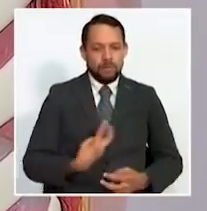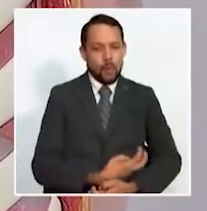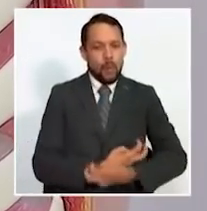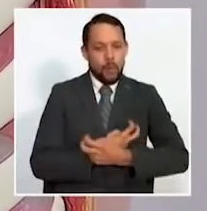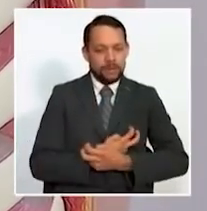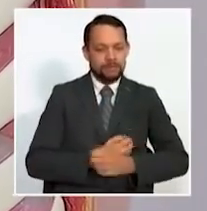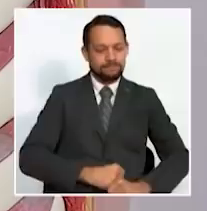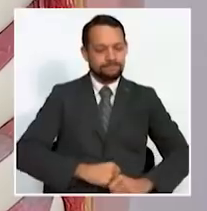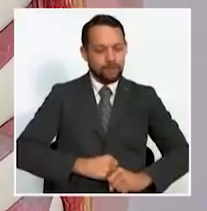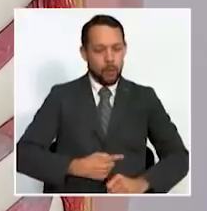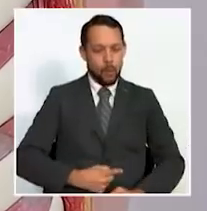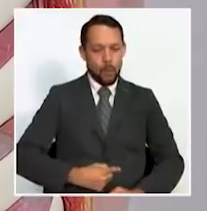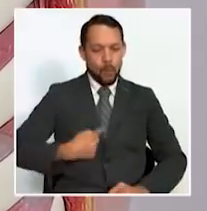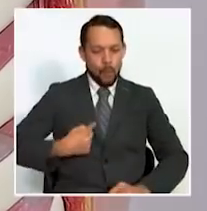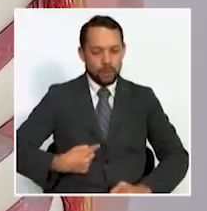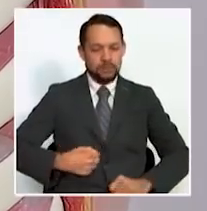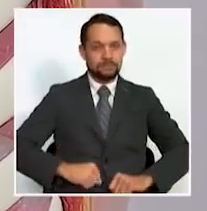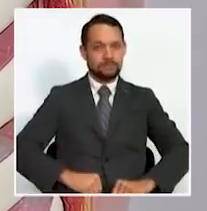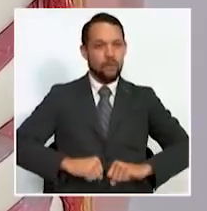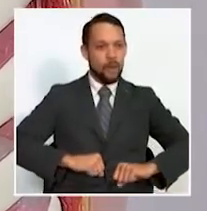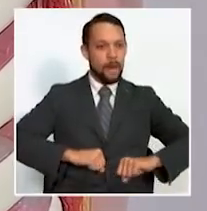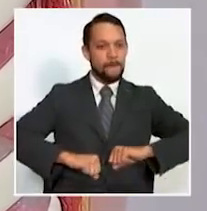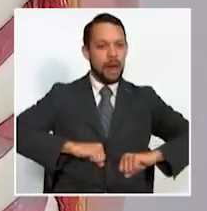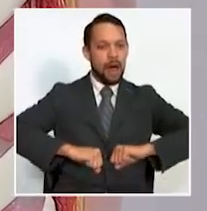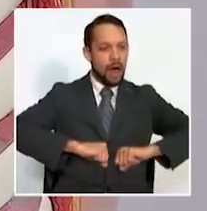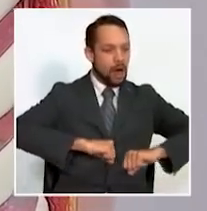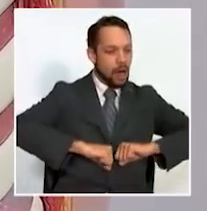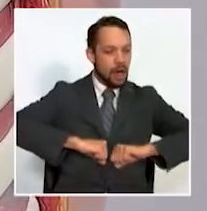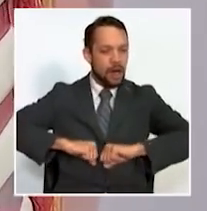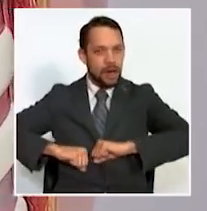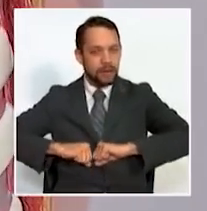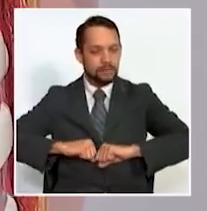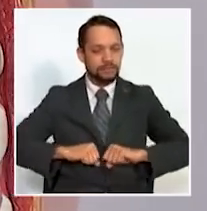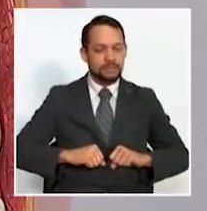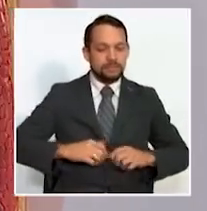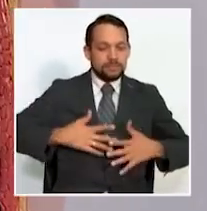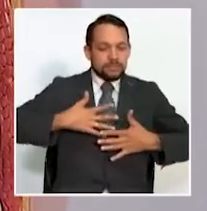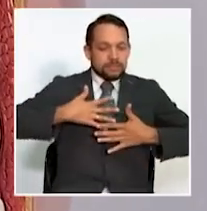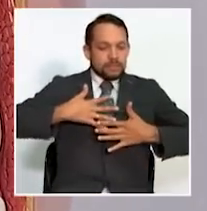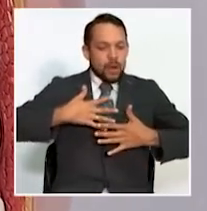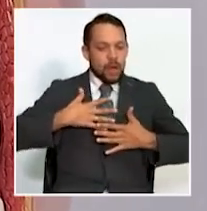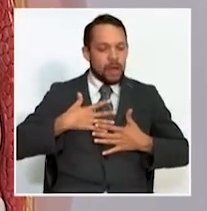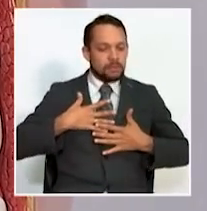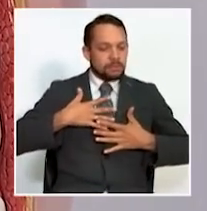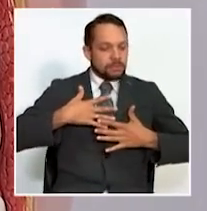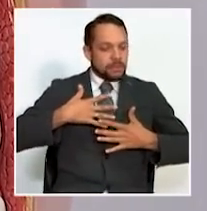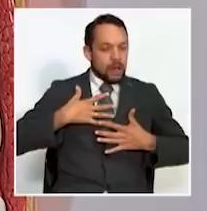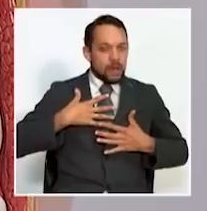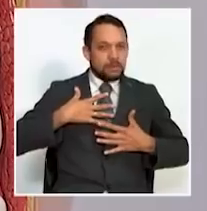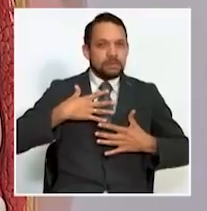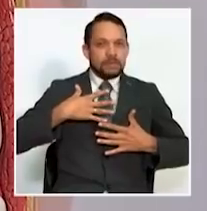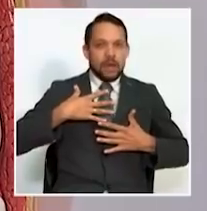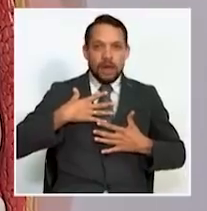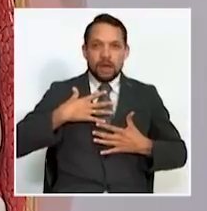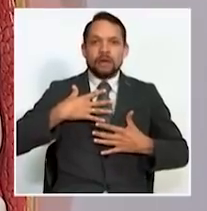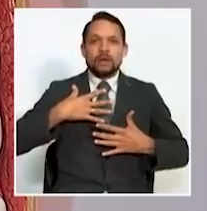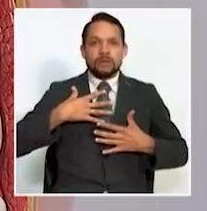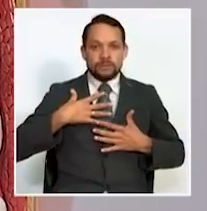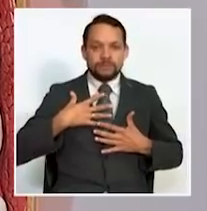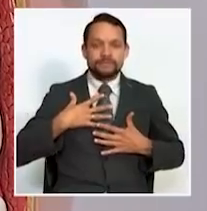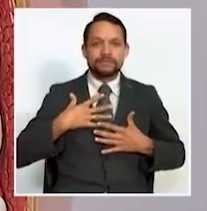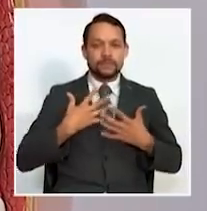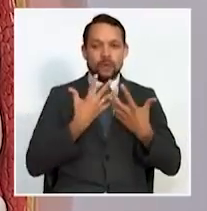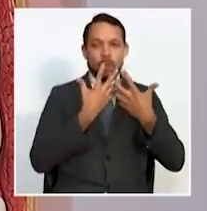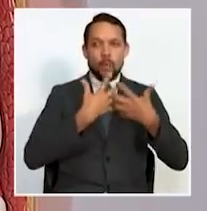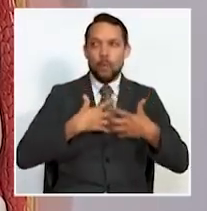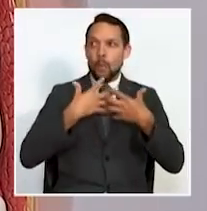también tengamos músculos accesorios que nos ayuden a respirar correctamente. Esta reja costal nos protege los órganos